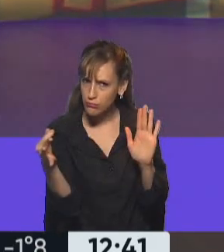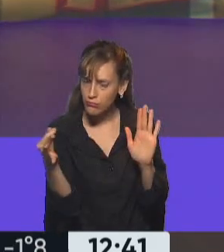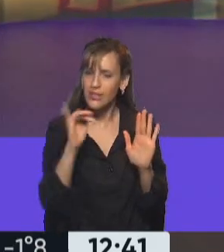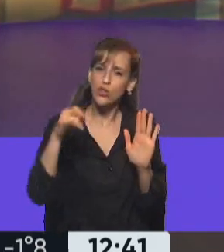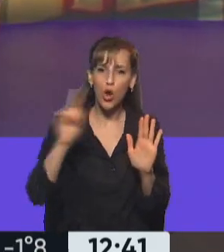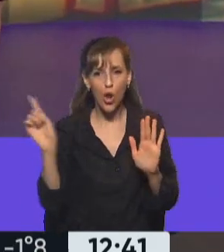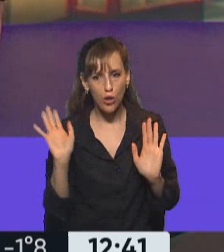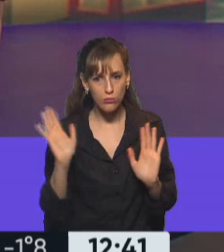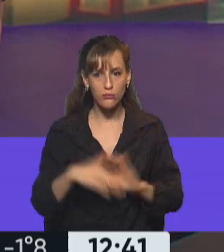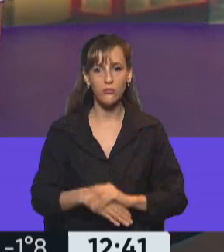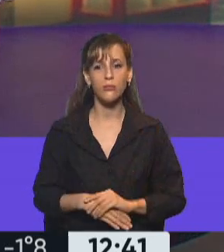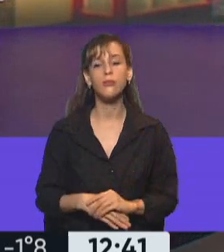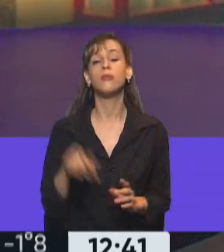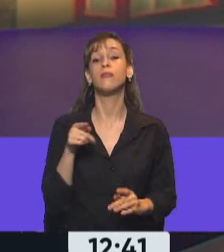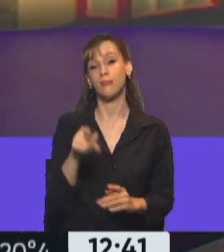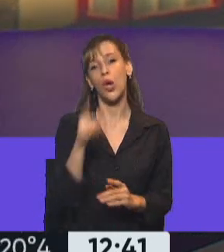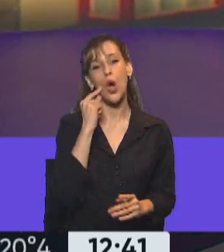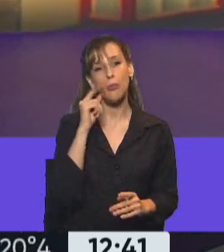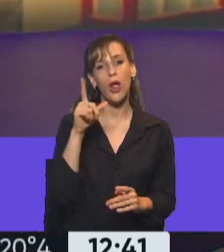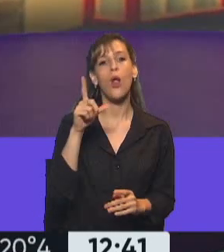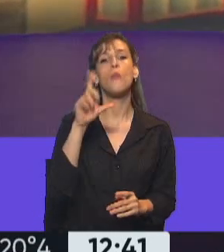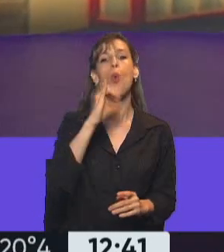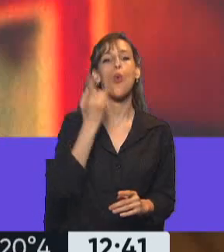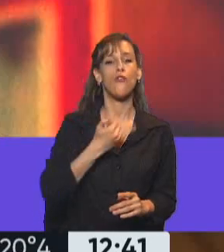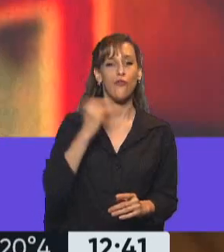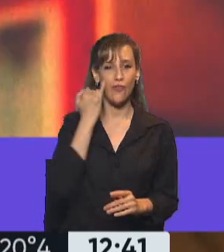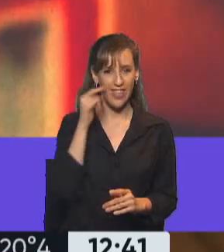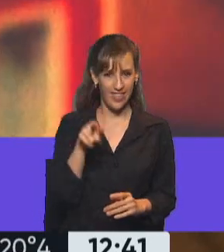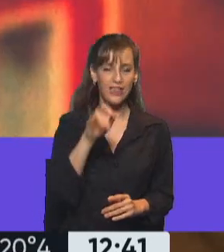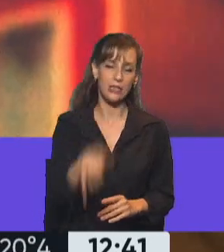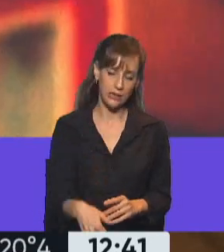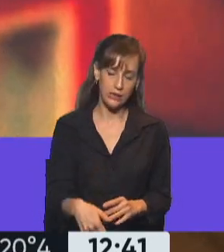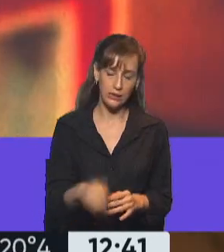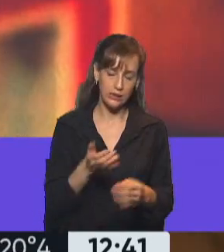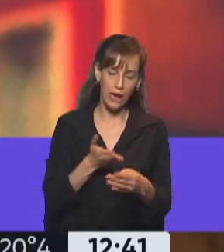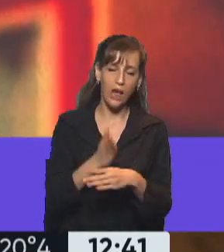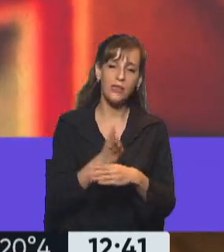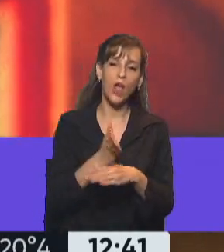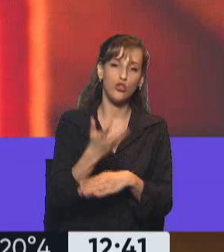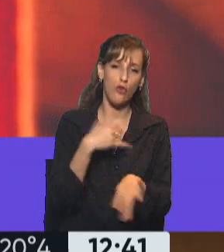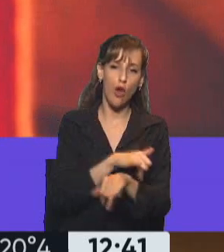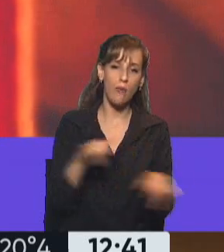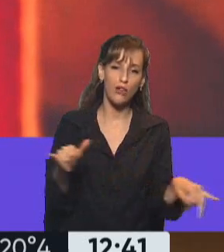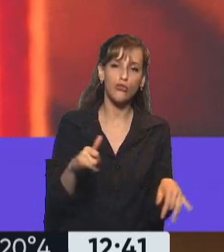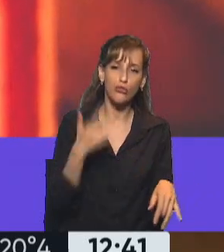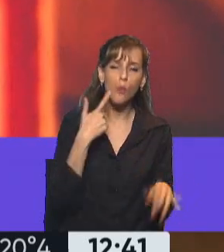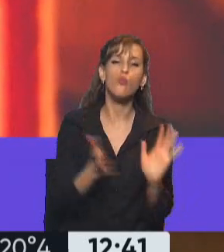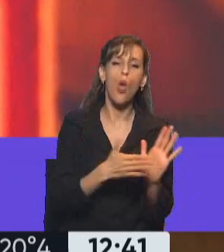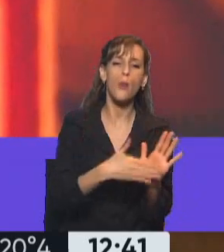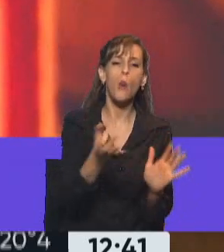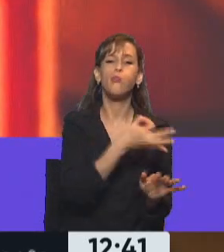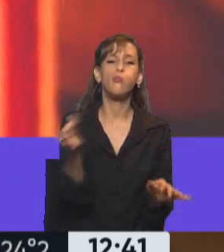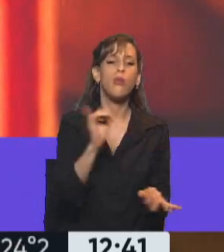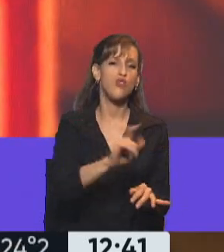Murphy, quien de verdad tiene acceso a la información y puede constatar si es cierto o no es cierto, lo que en el sentido común